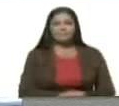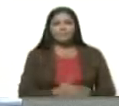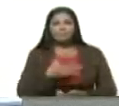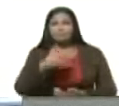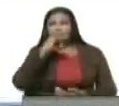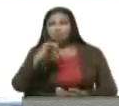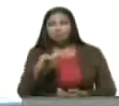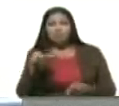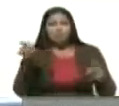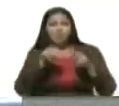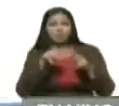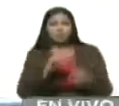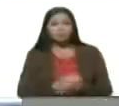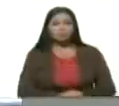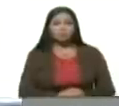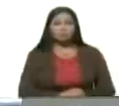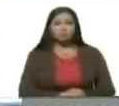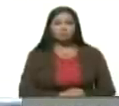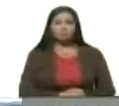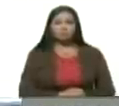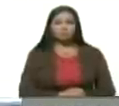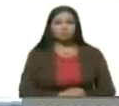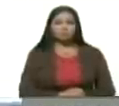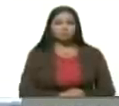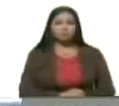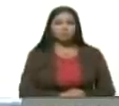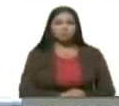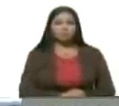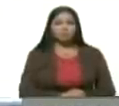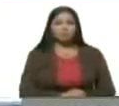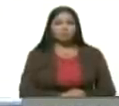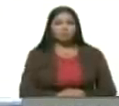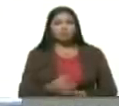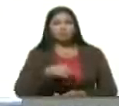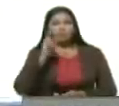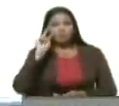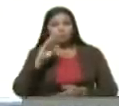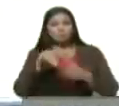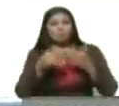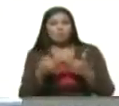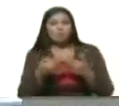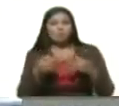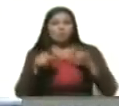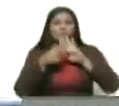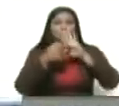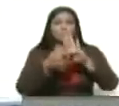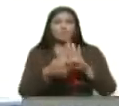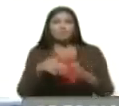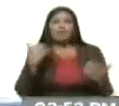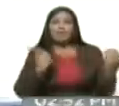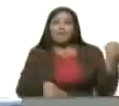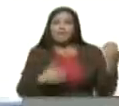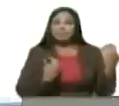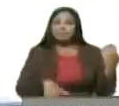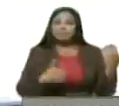quiere denunciar los hechos que se están ventilando